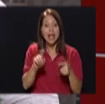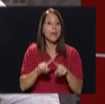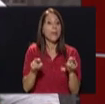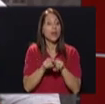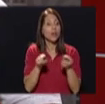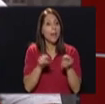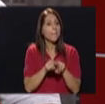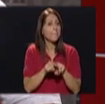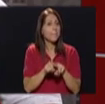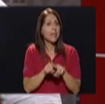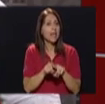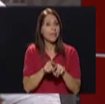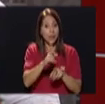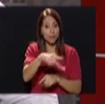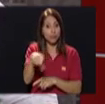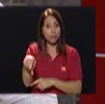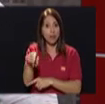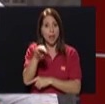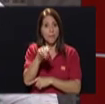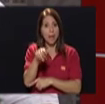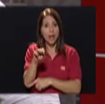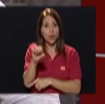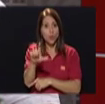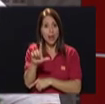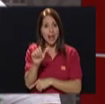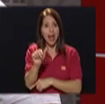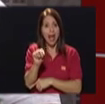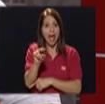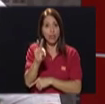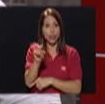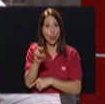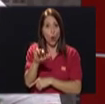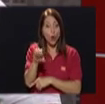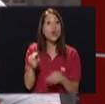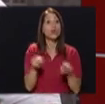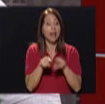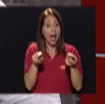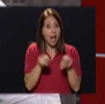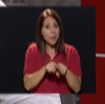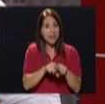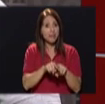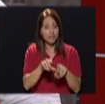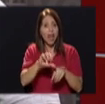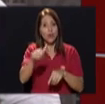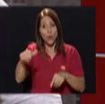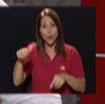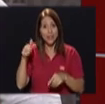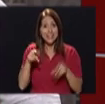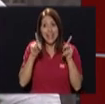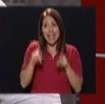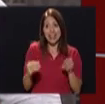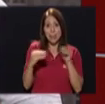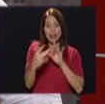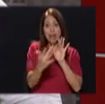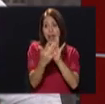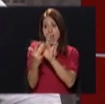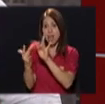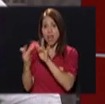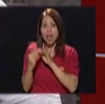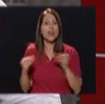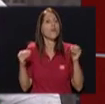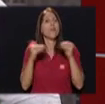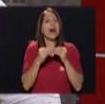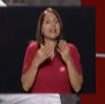también un ejemplo, en Manuel Antonio hay otras especies que también la gente está interactuando. La mayor interacción